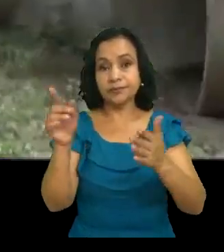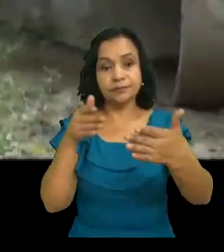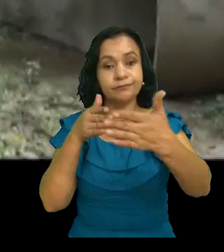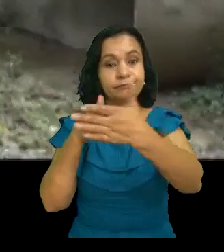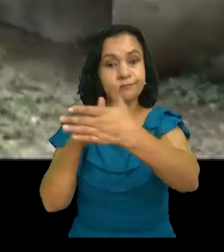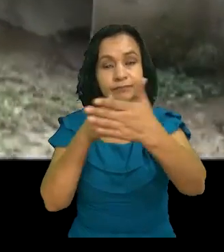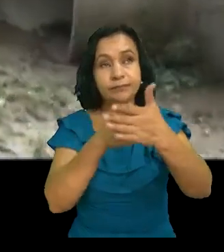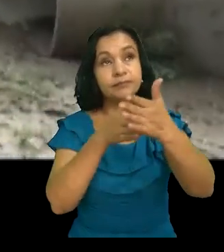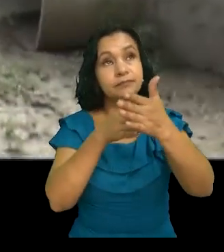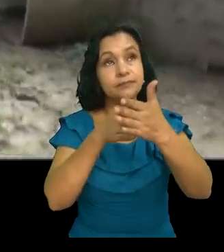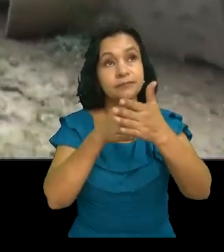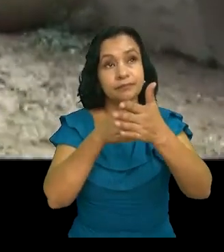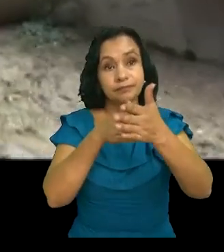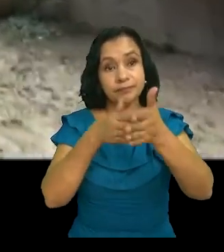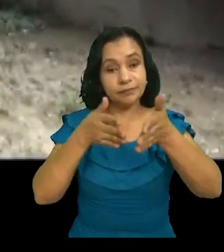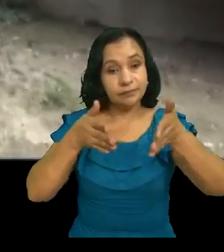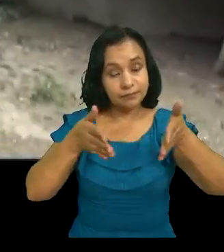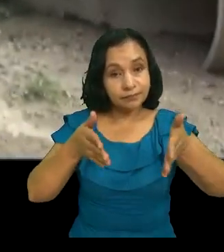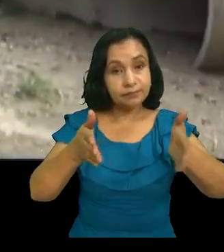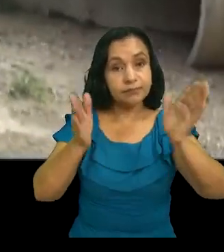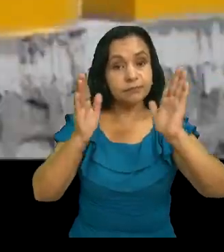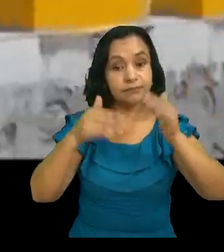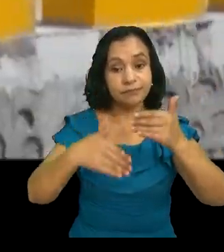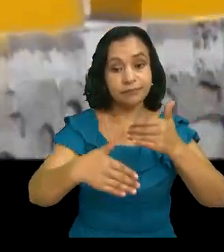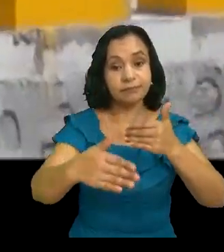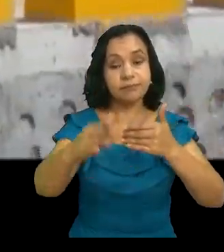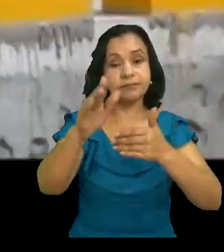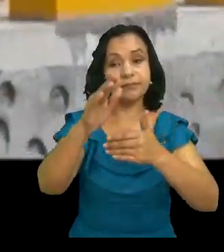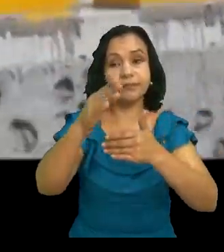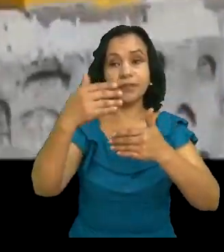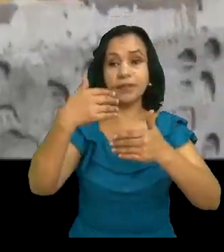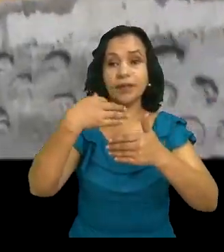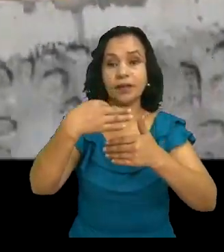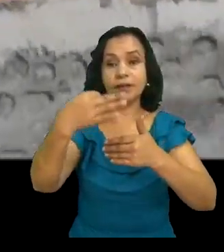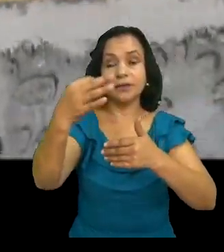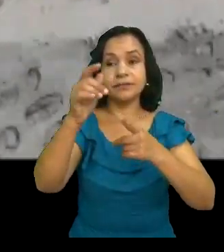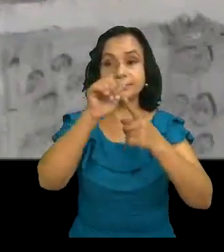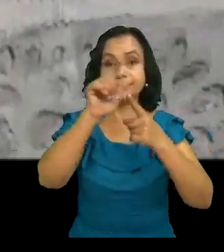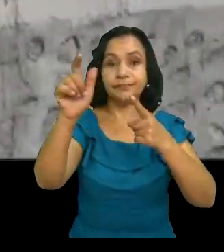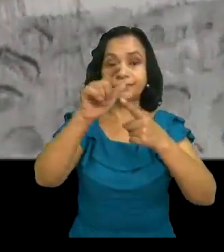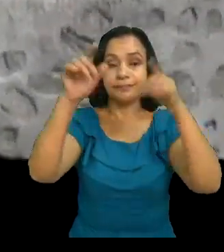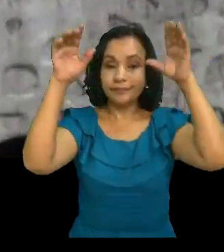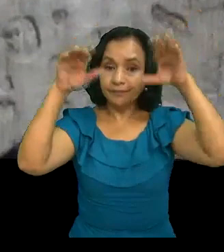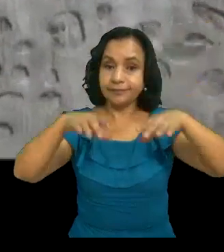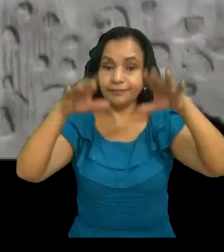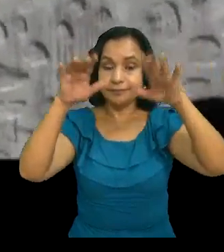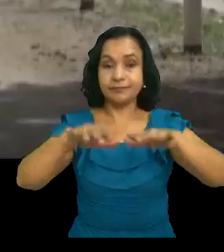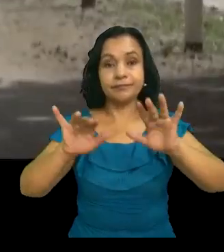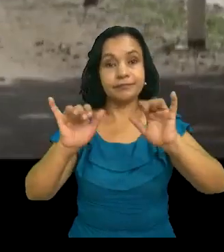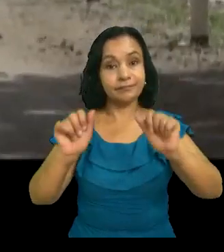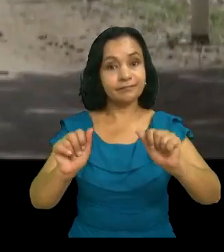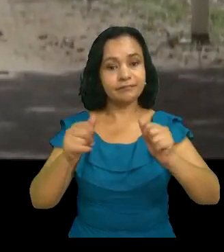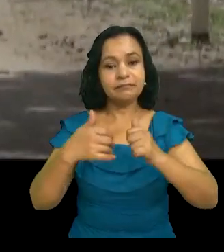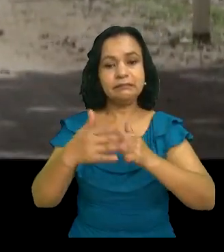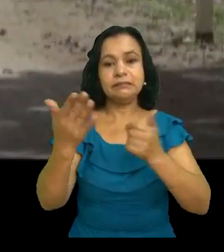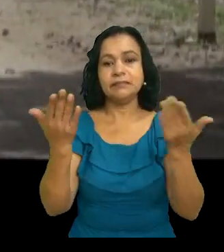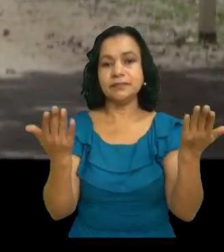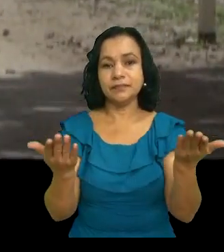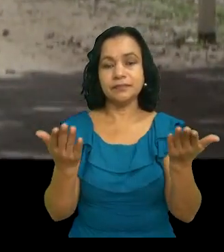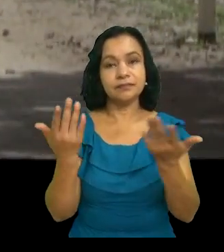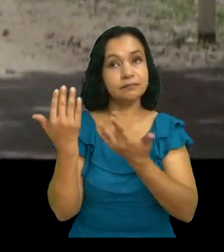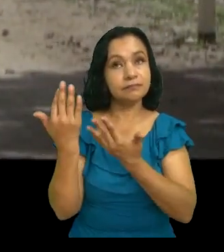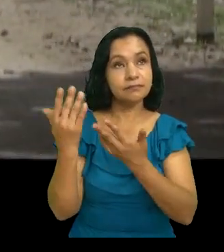en la vía durante esta próxima temporada lluviosa que ya se nos avecina.